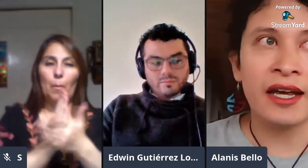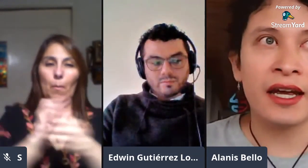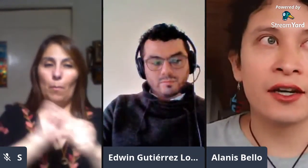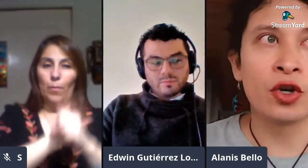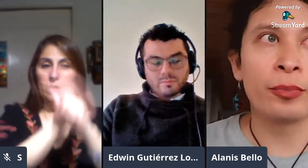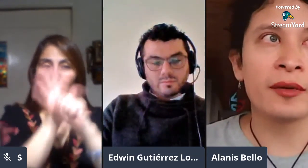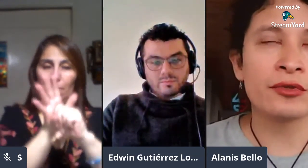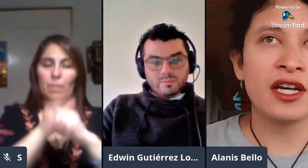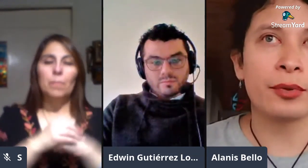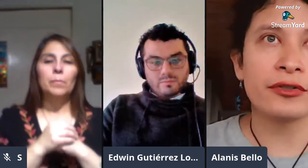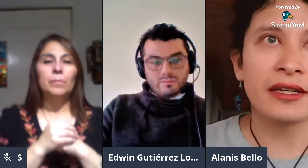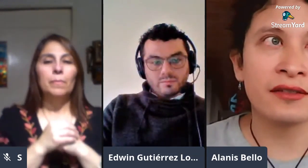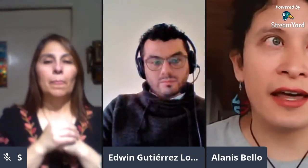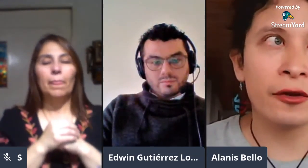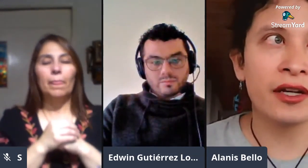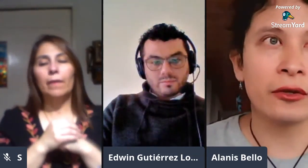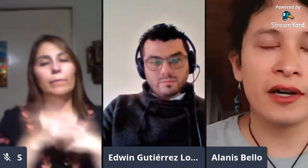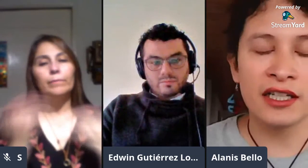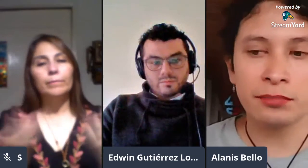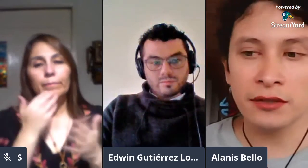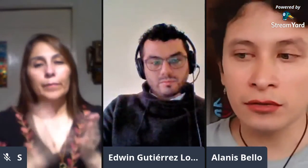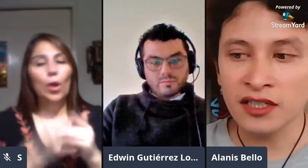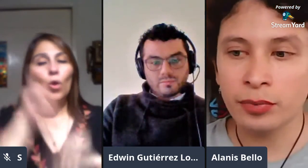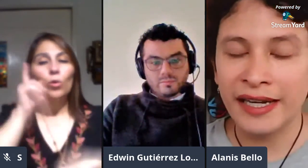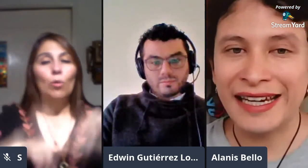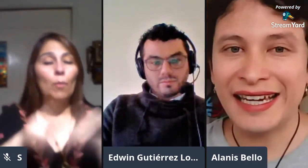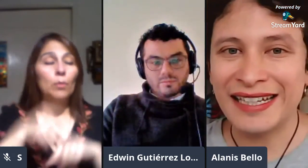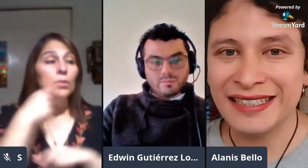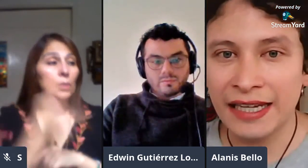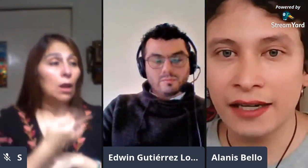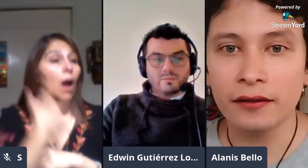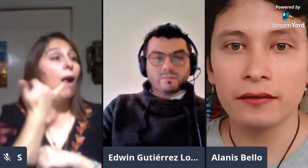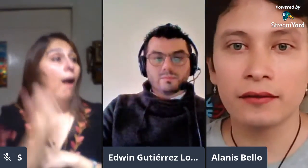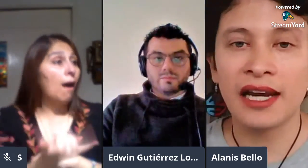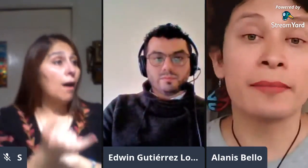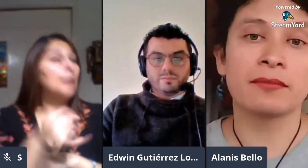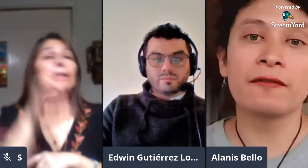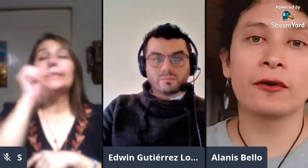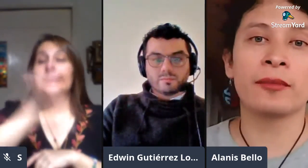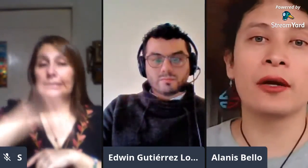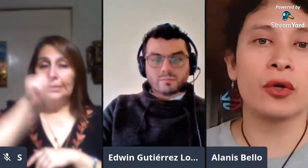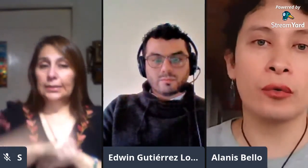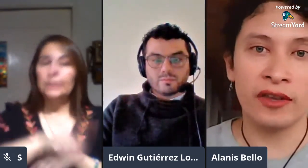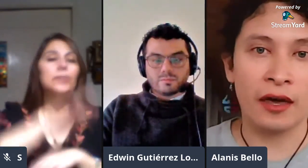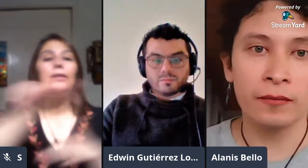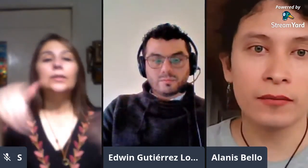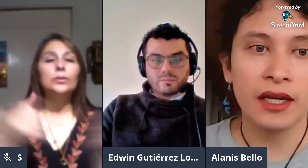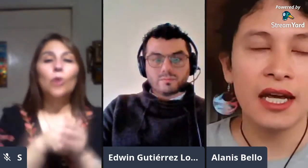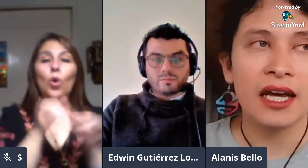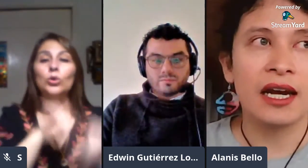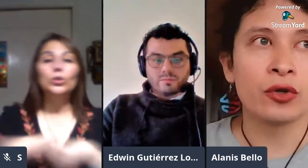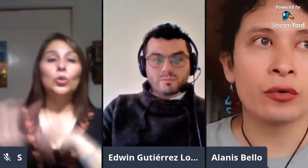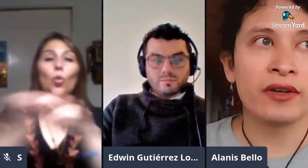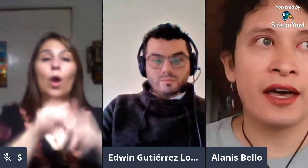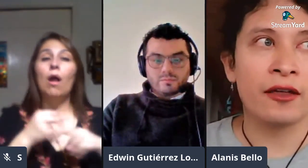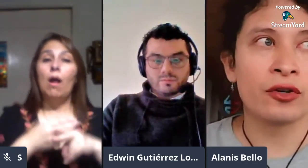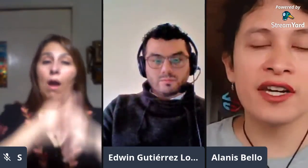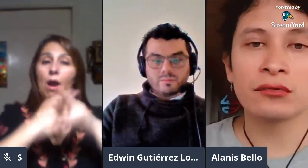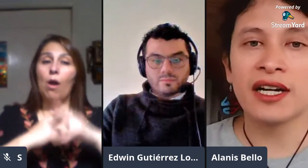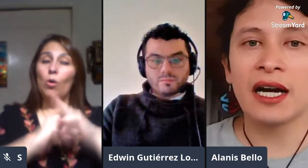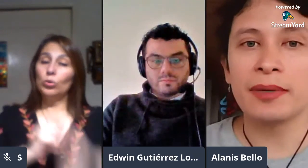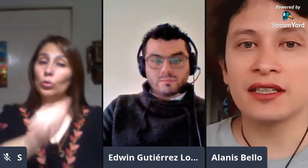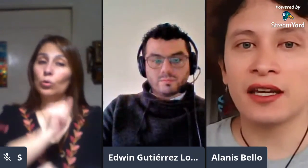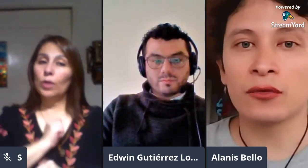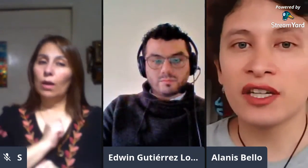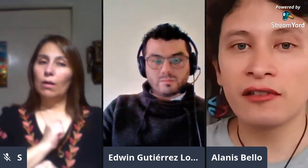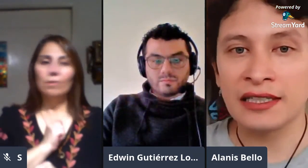decir, no podemos dar por sentado que todas las personas pueden ejercer de la misma forma el autocuidado. El autocuidado no